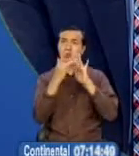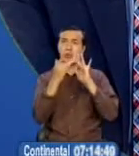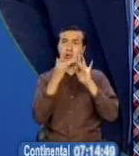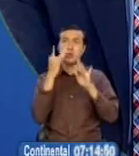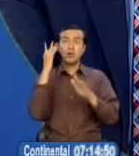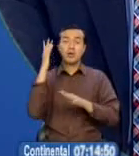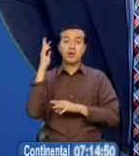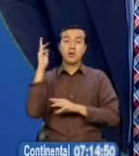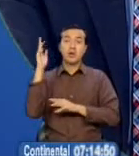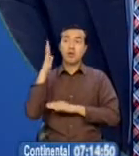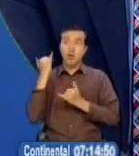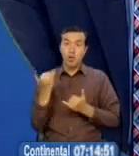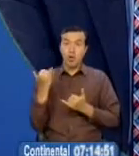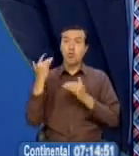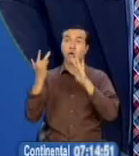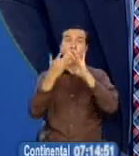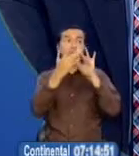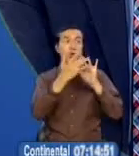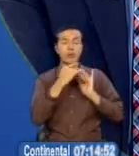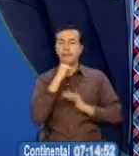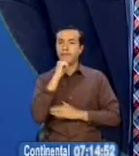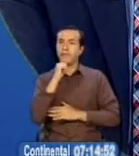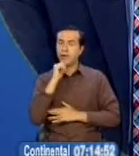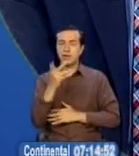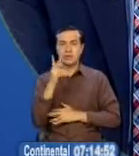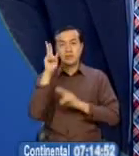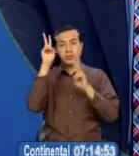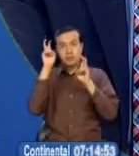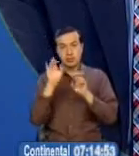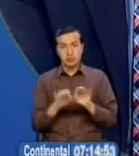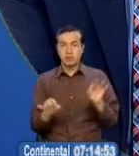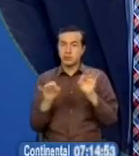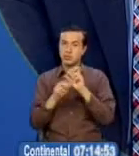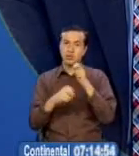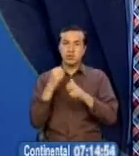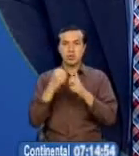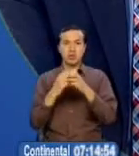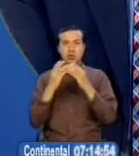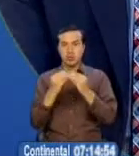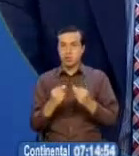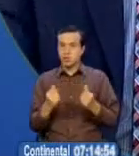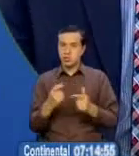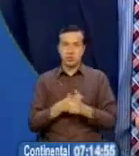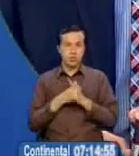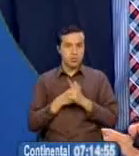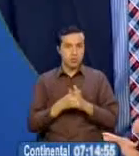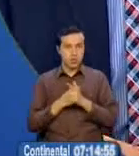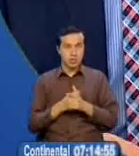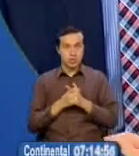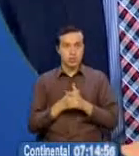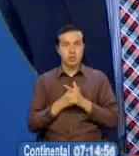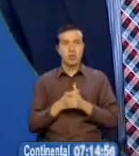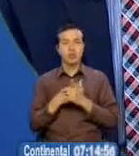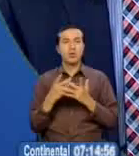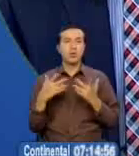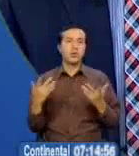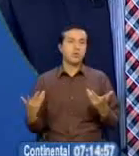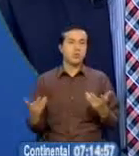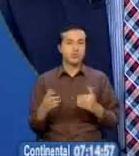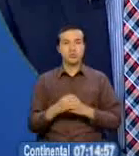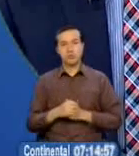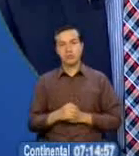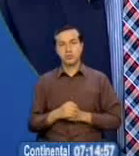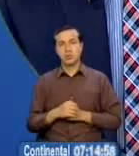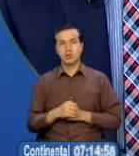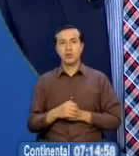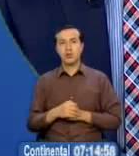y conocimientos actuales, ¿no? Entonces, estos temas deben ser resueltos de manera inmediata. No cabe que nosotros